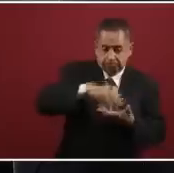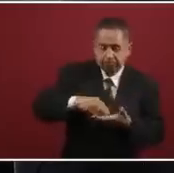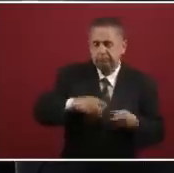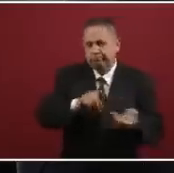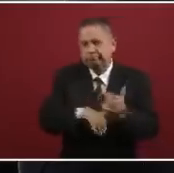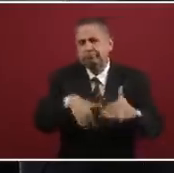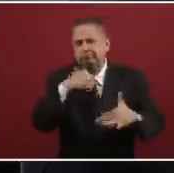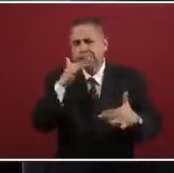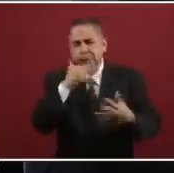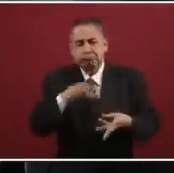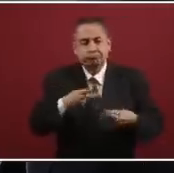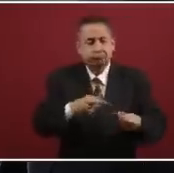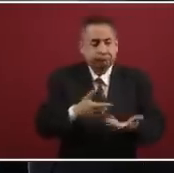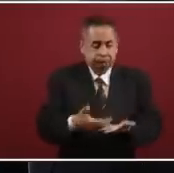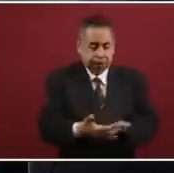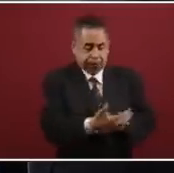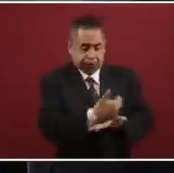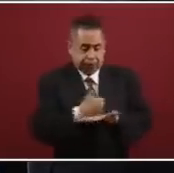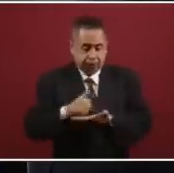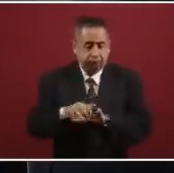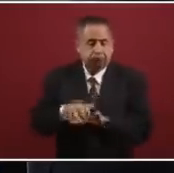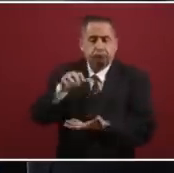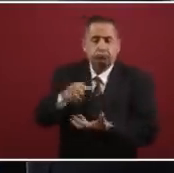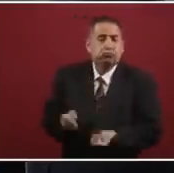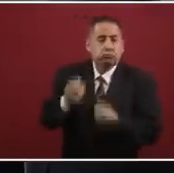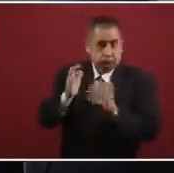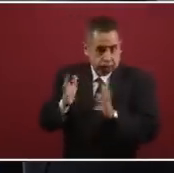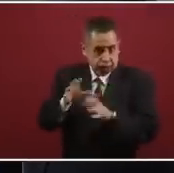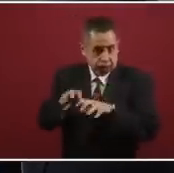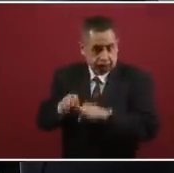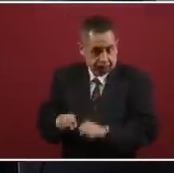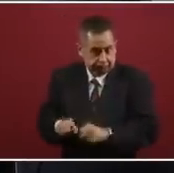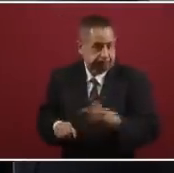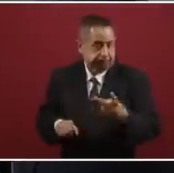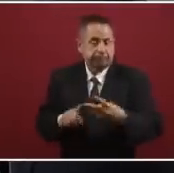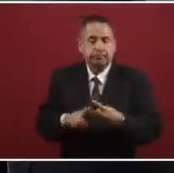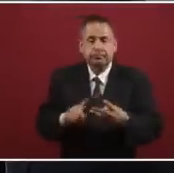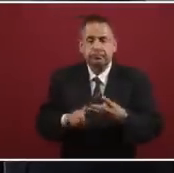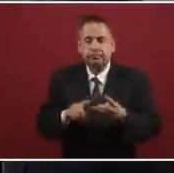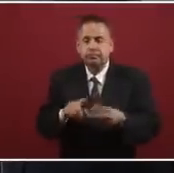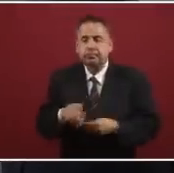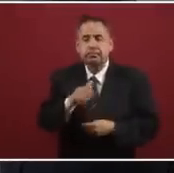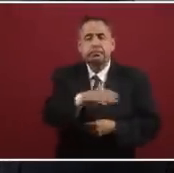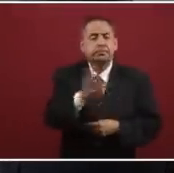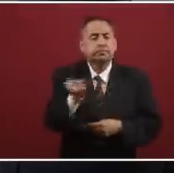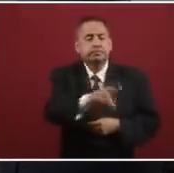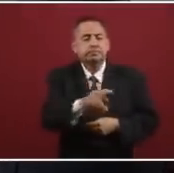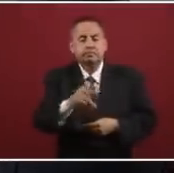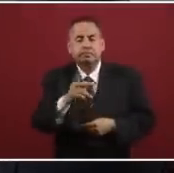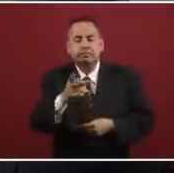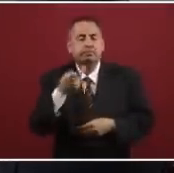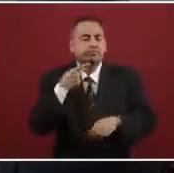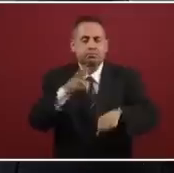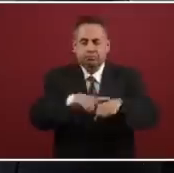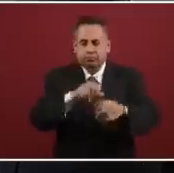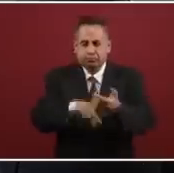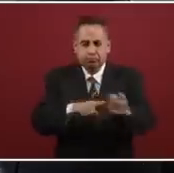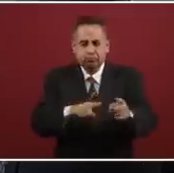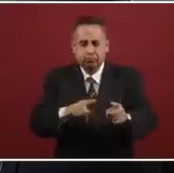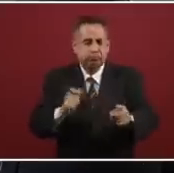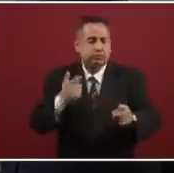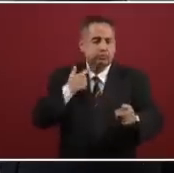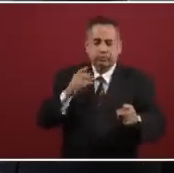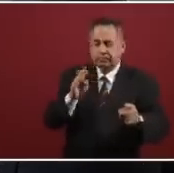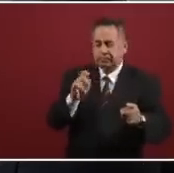corrupción, de eso que se ha recabado a la fecha. Y para el procurador, si usted, señor procurador del consumidor, cree que, como dijera su antecesor Humberto